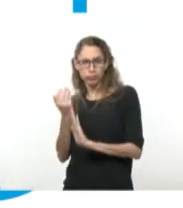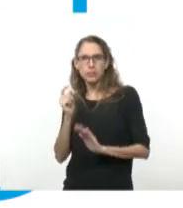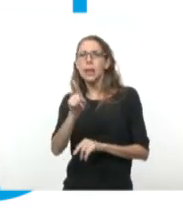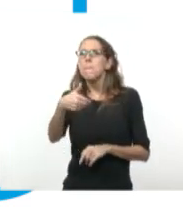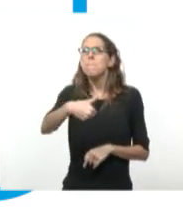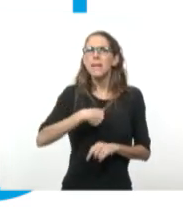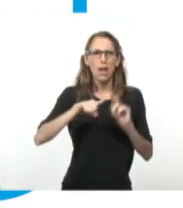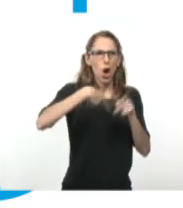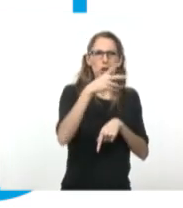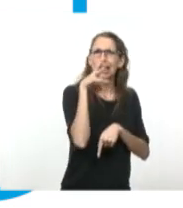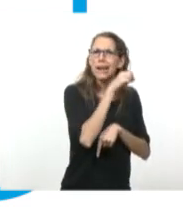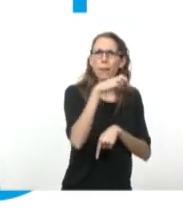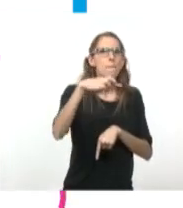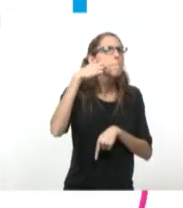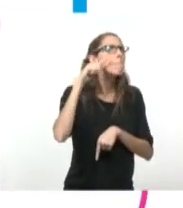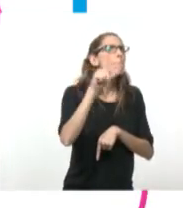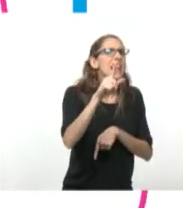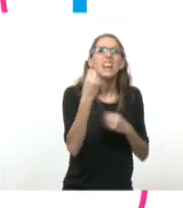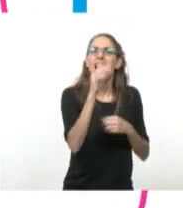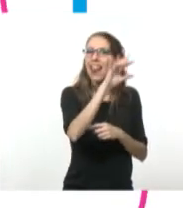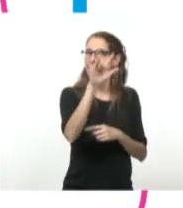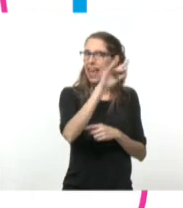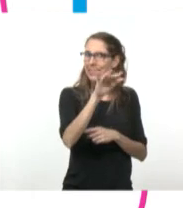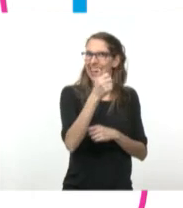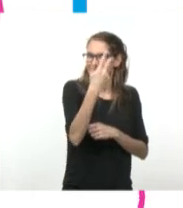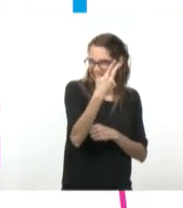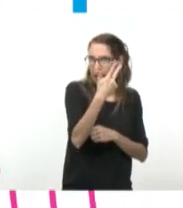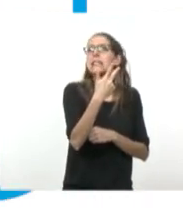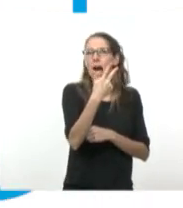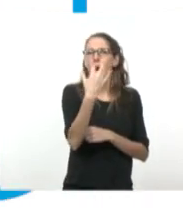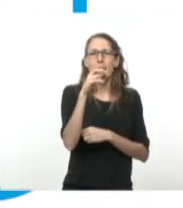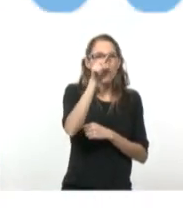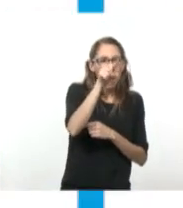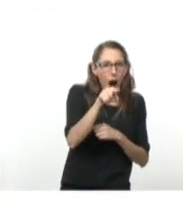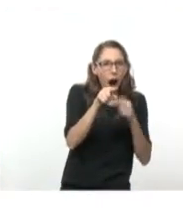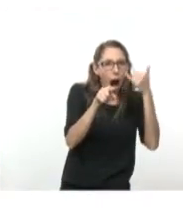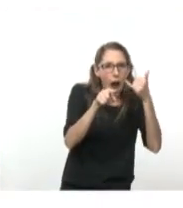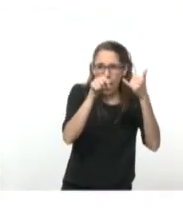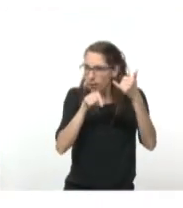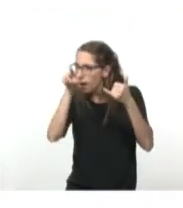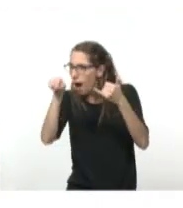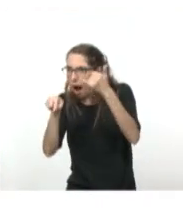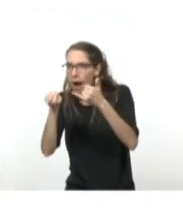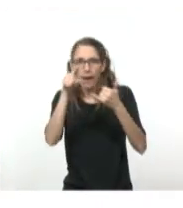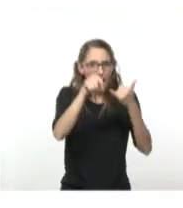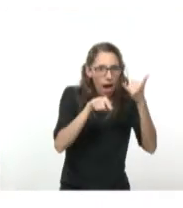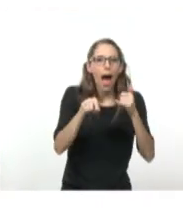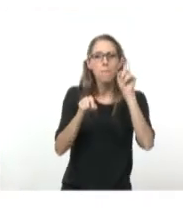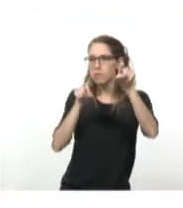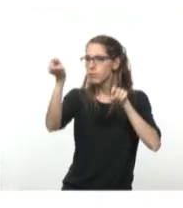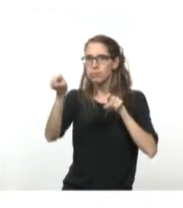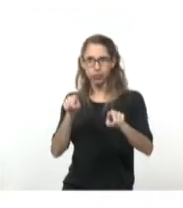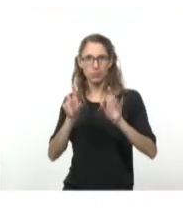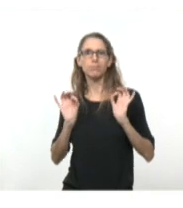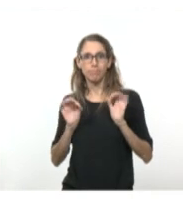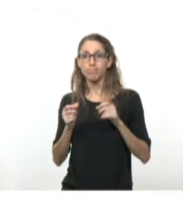PIL de tres letras, ingresala seleccionando los grupos que contienen esas letras. Retirá el dinero, el